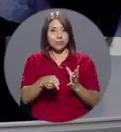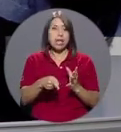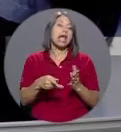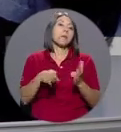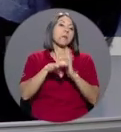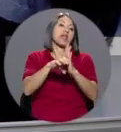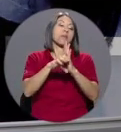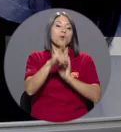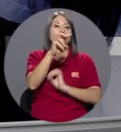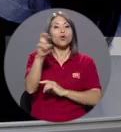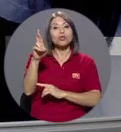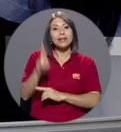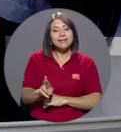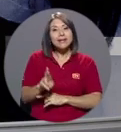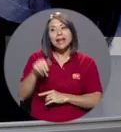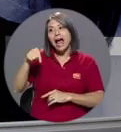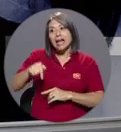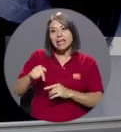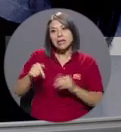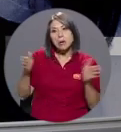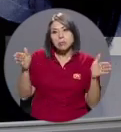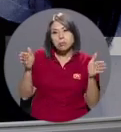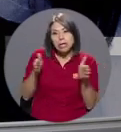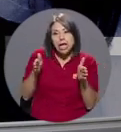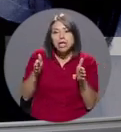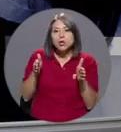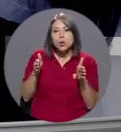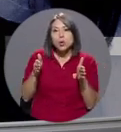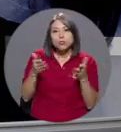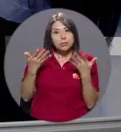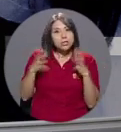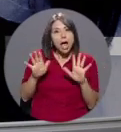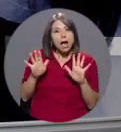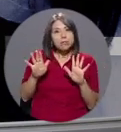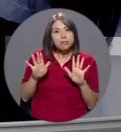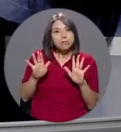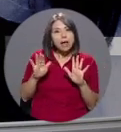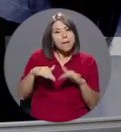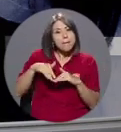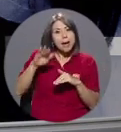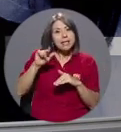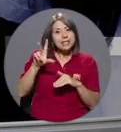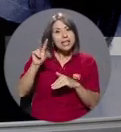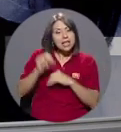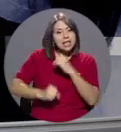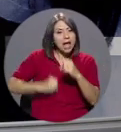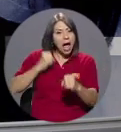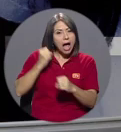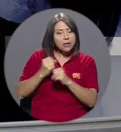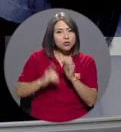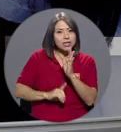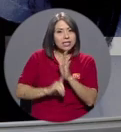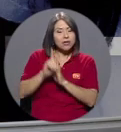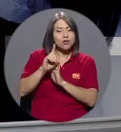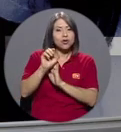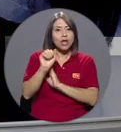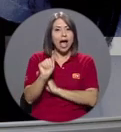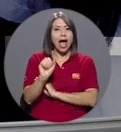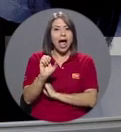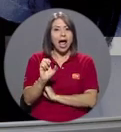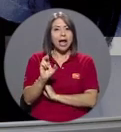aunque países como Costa Rica, por ejemplo, somos un país pequeño, se desarrolla ya, bueno, tenemos más de 30 años desarrollando la